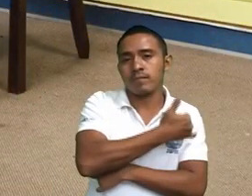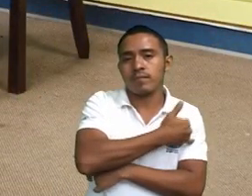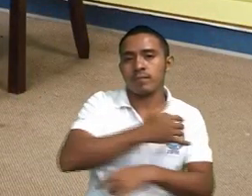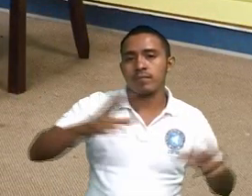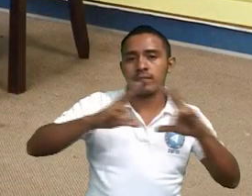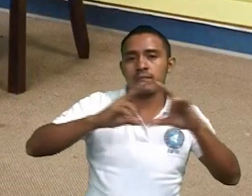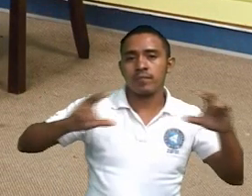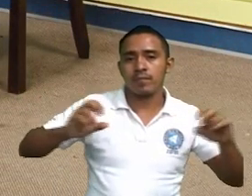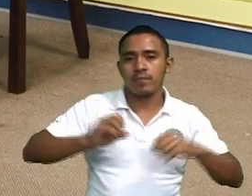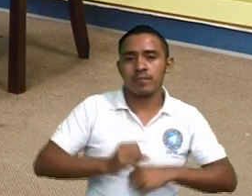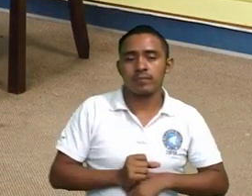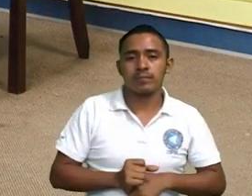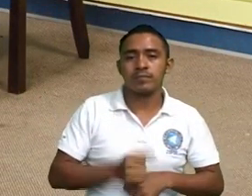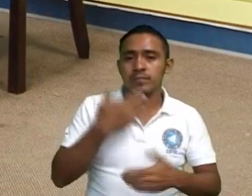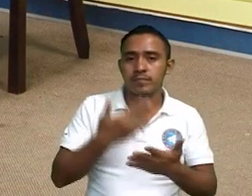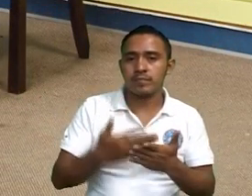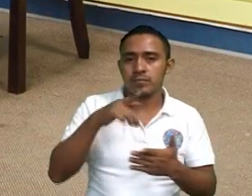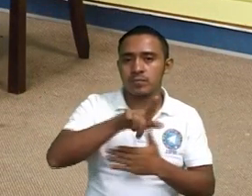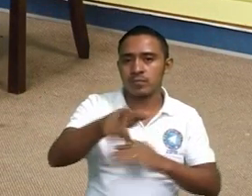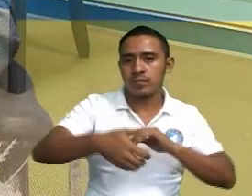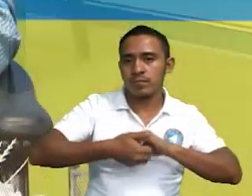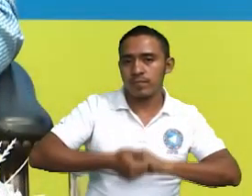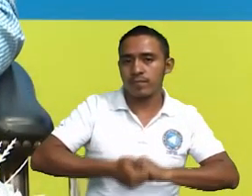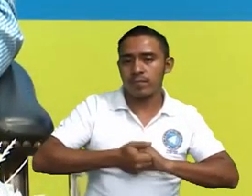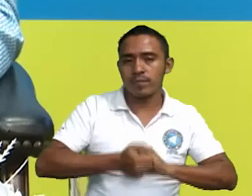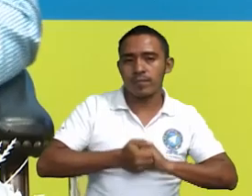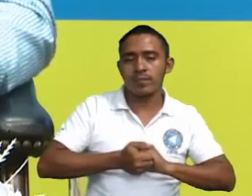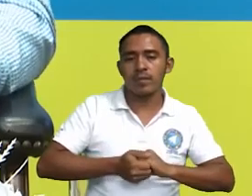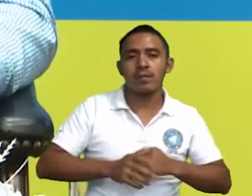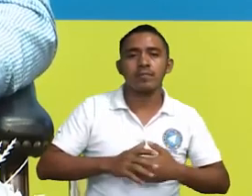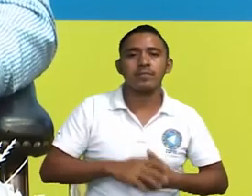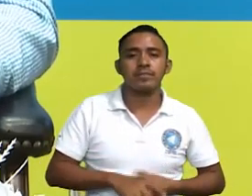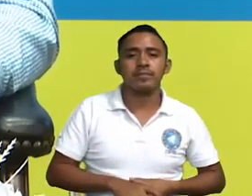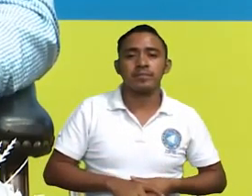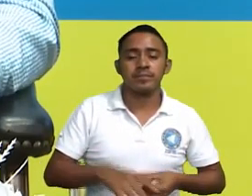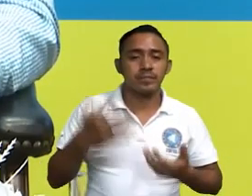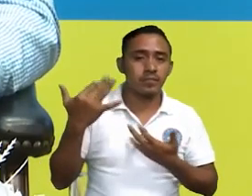Alemán Nicaragüense. Le agradecemos también a usted, amigo televidente, su sintonía.